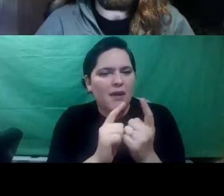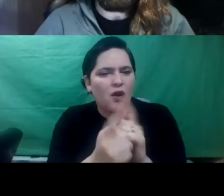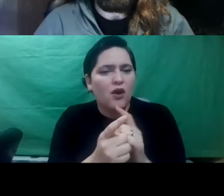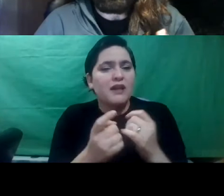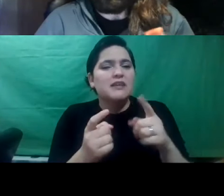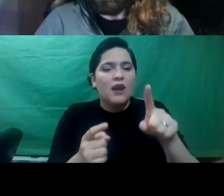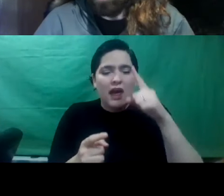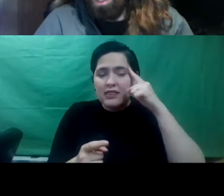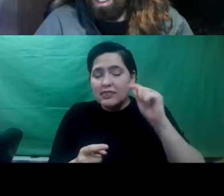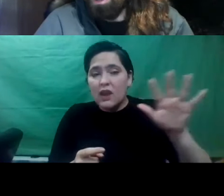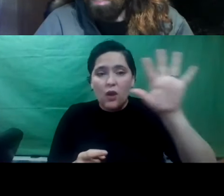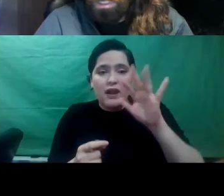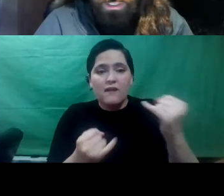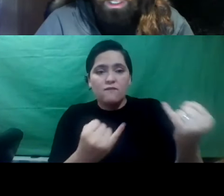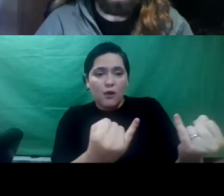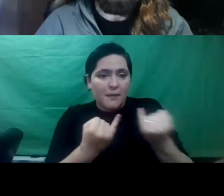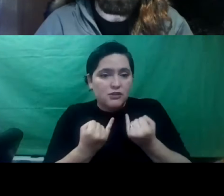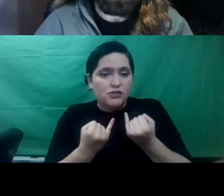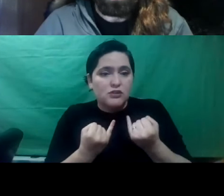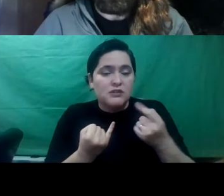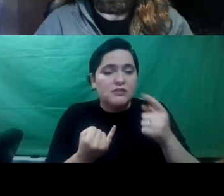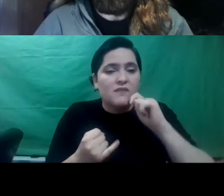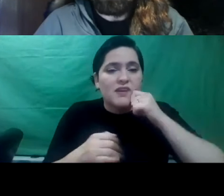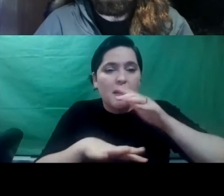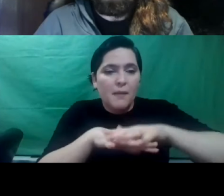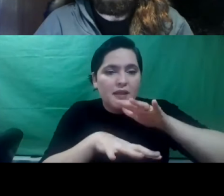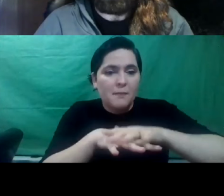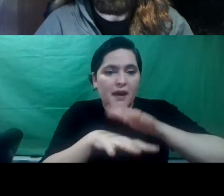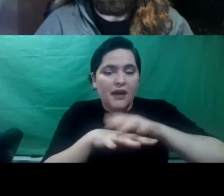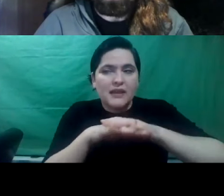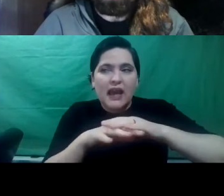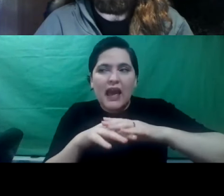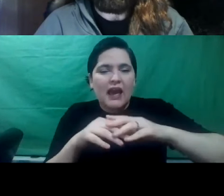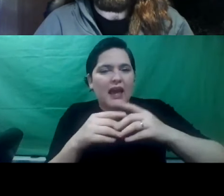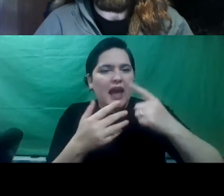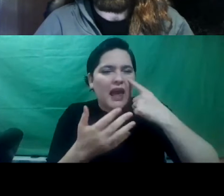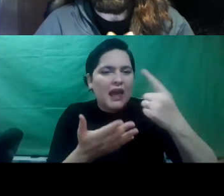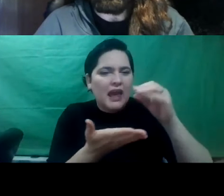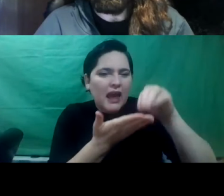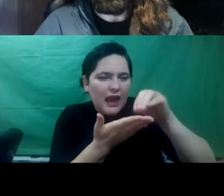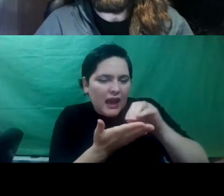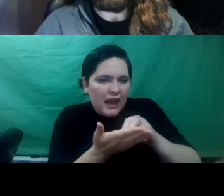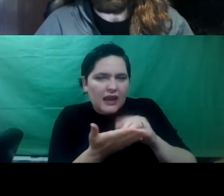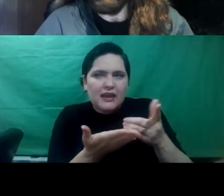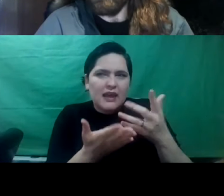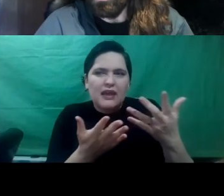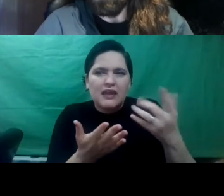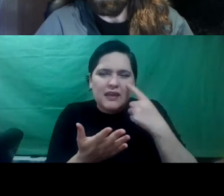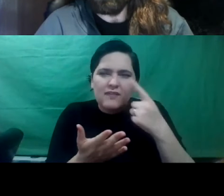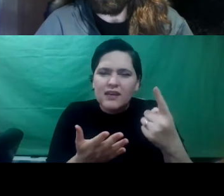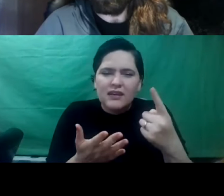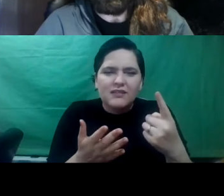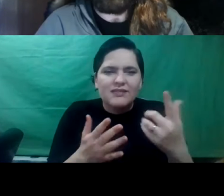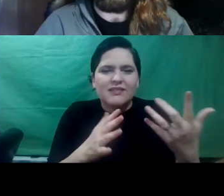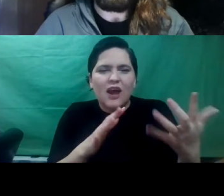de la información, digamos, es una herramienta matemática, estadística, que permite cuantificar tanto las interdependencias como la incerteza